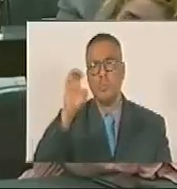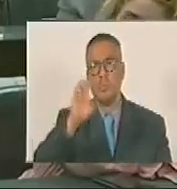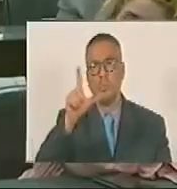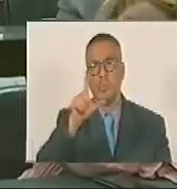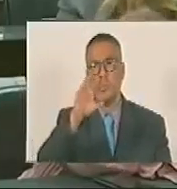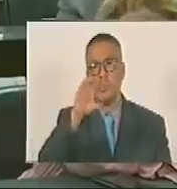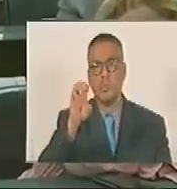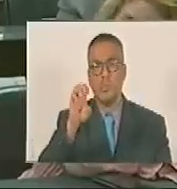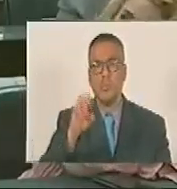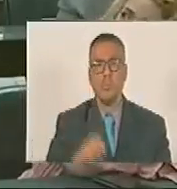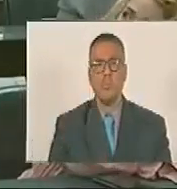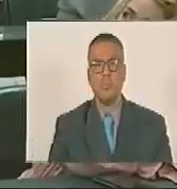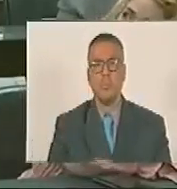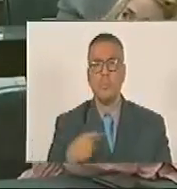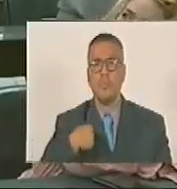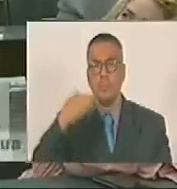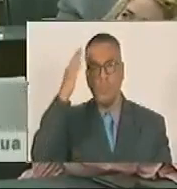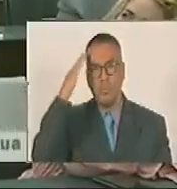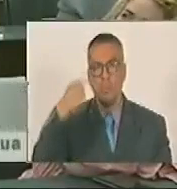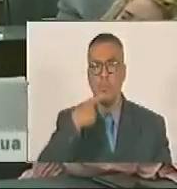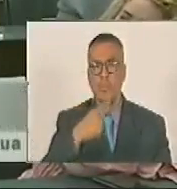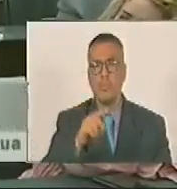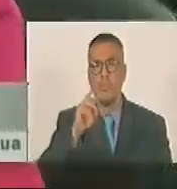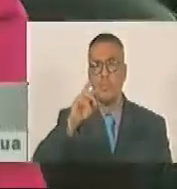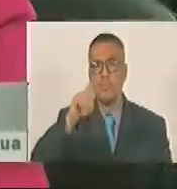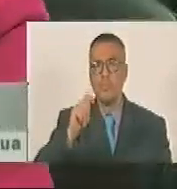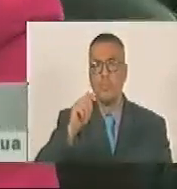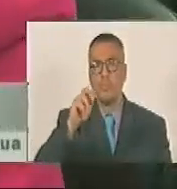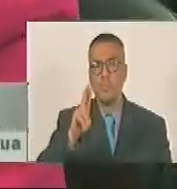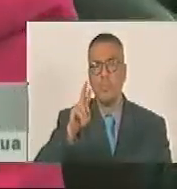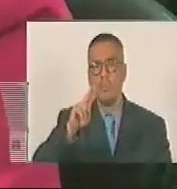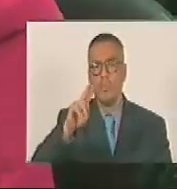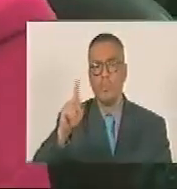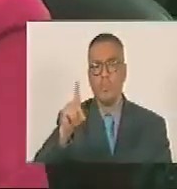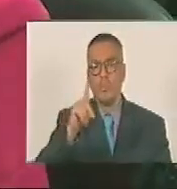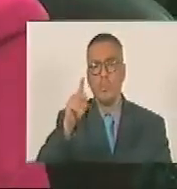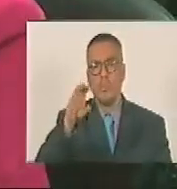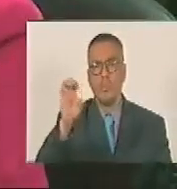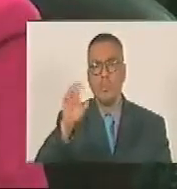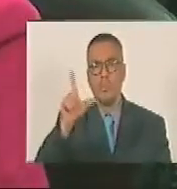de aprender que se dice Turquille.